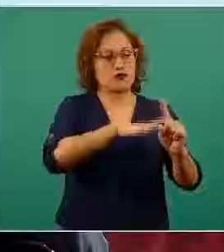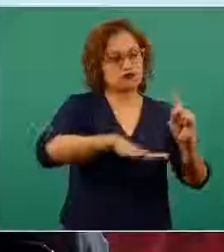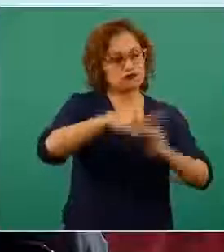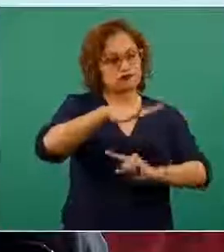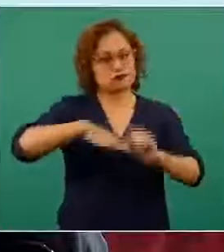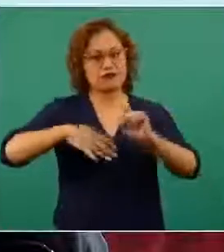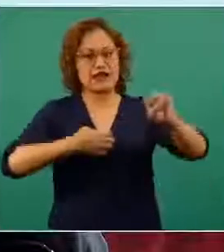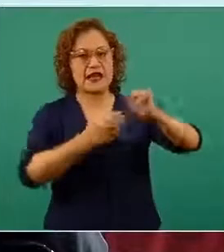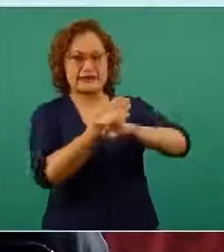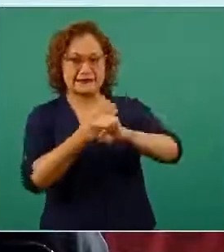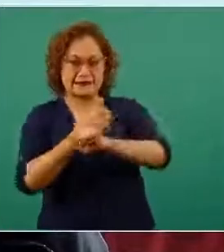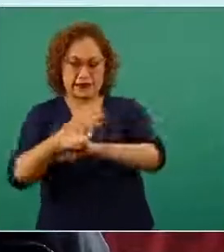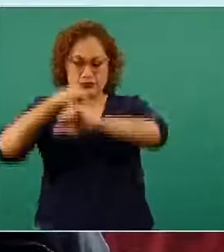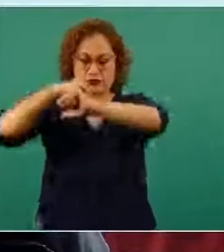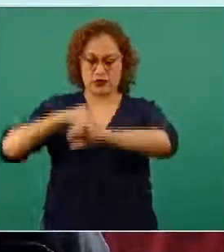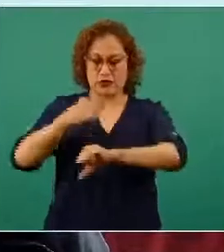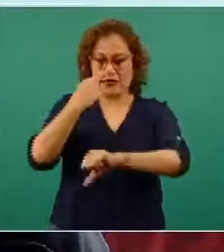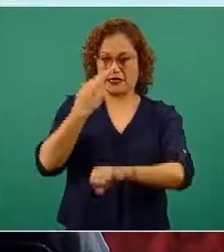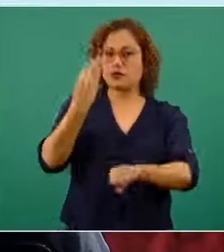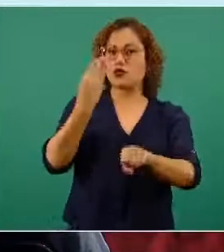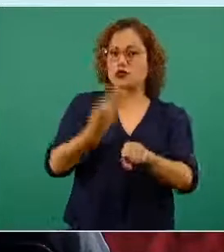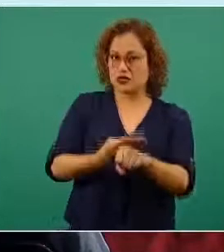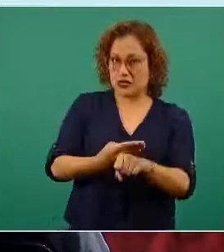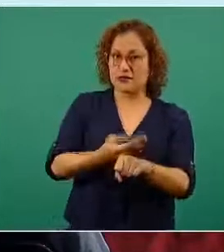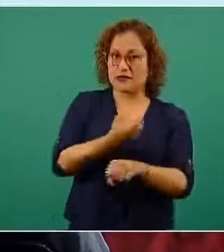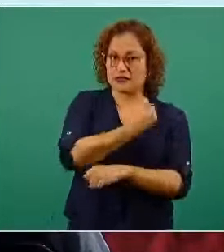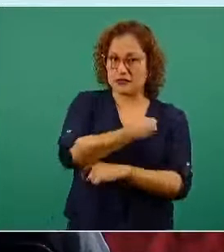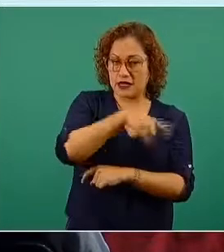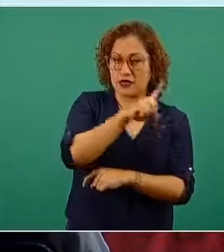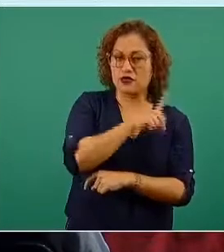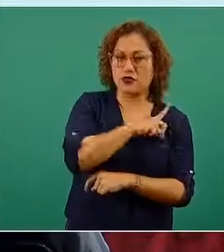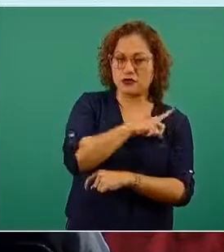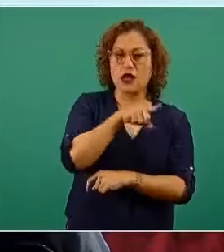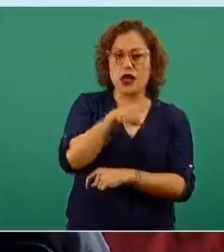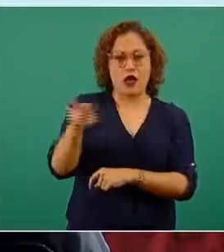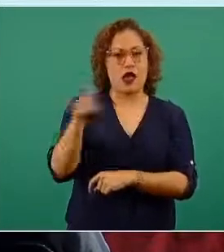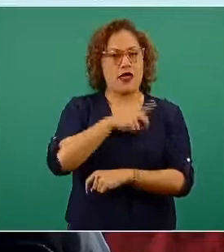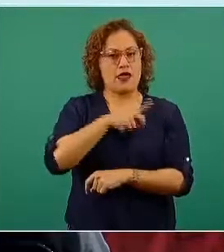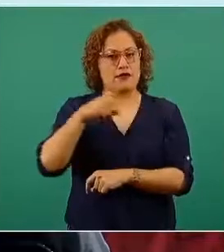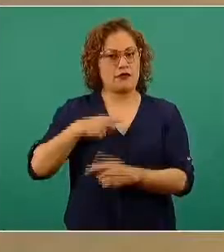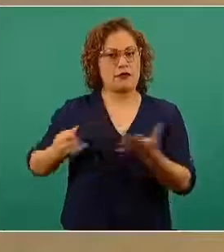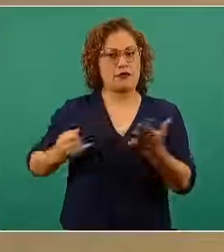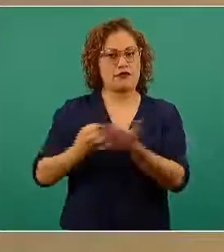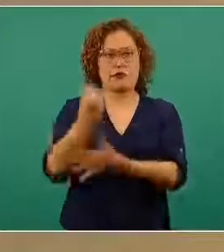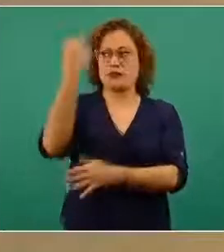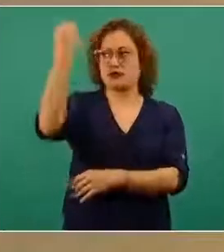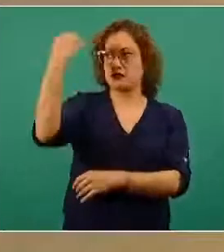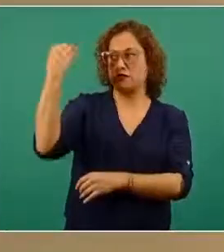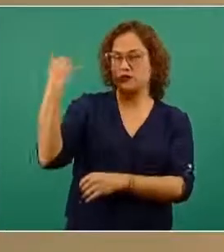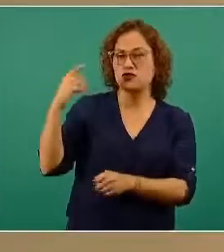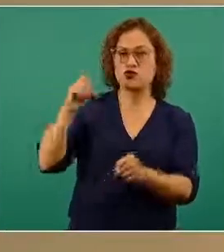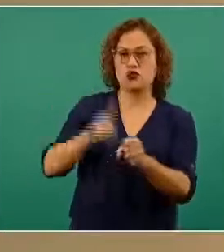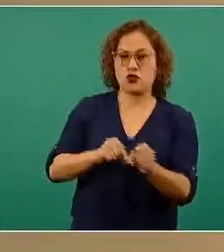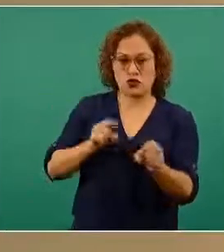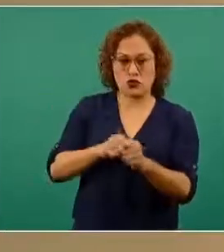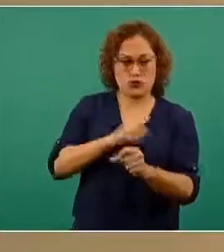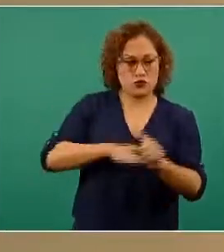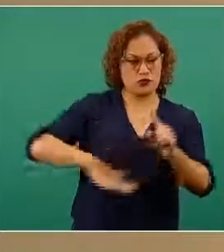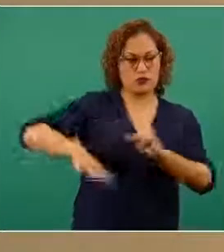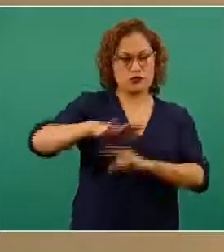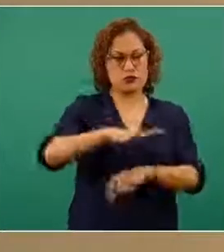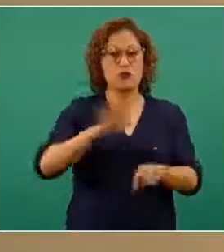momento incluso los gobiernos municipales son quienes tienen facultades específicas para ejercer